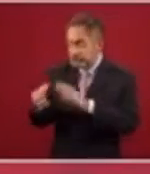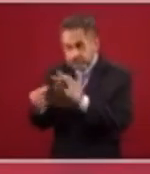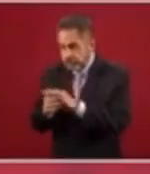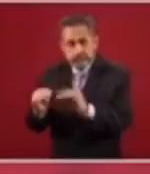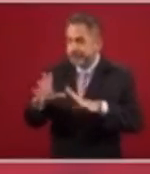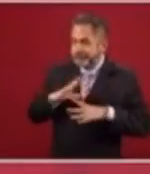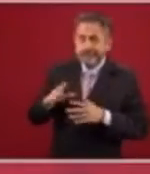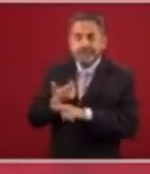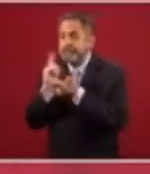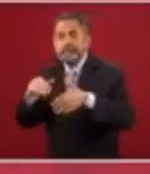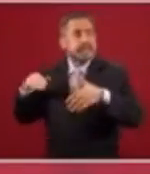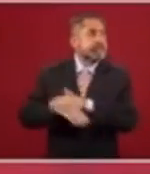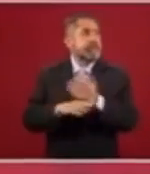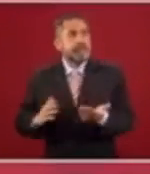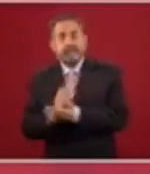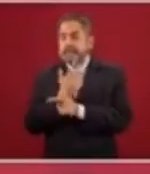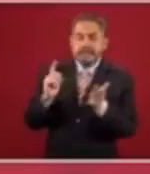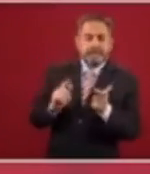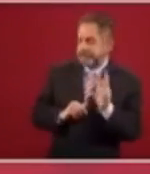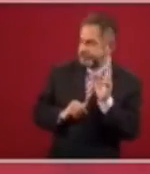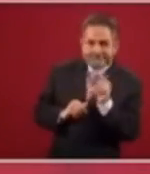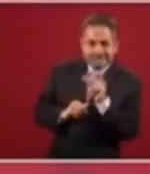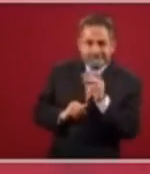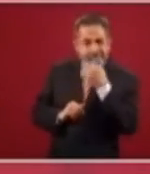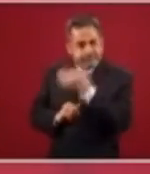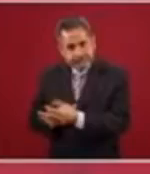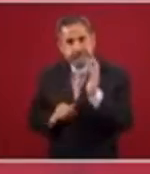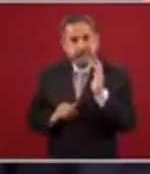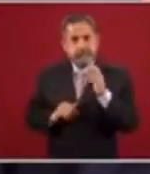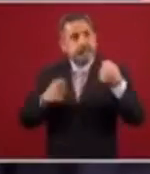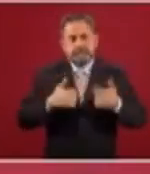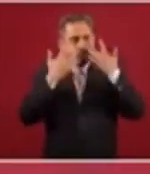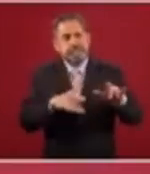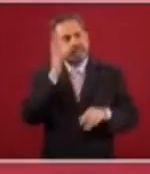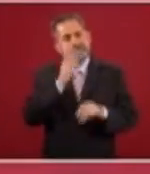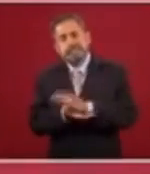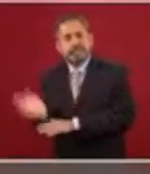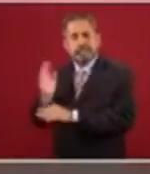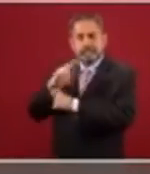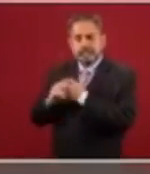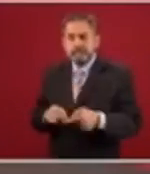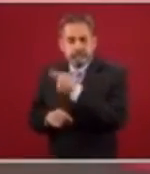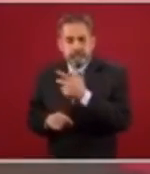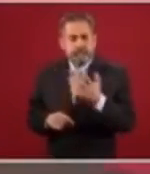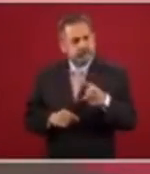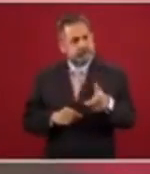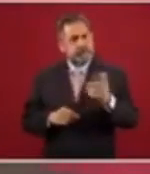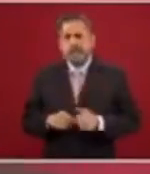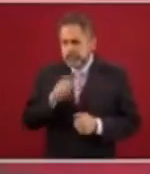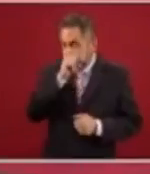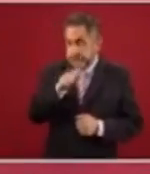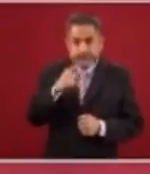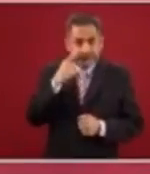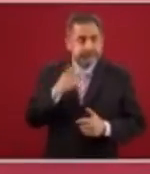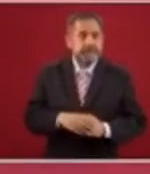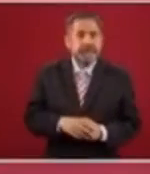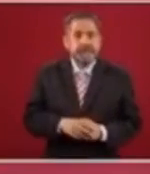haber paso hasta la frontera norte. Nos llamó mucho también la atención de que